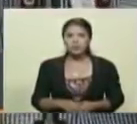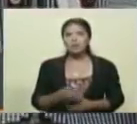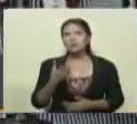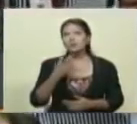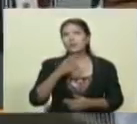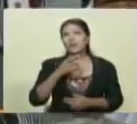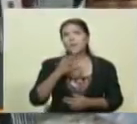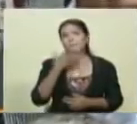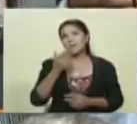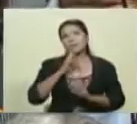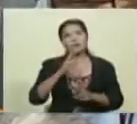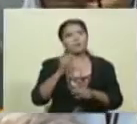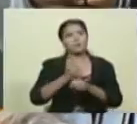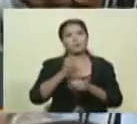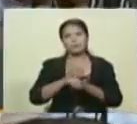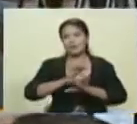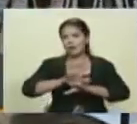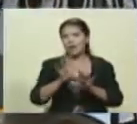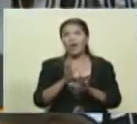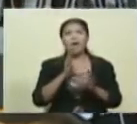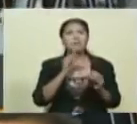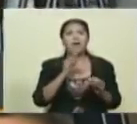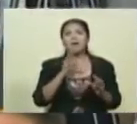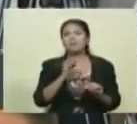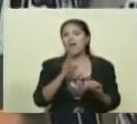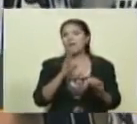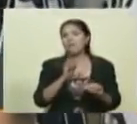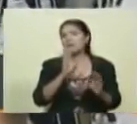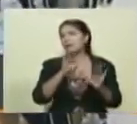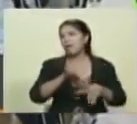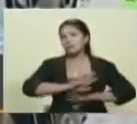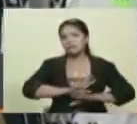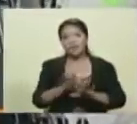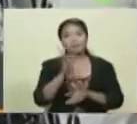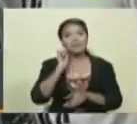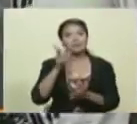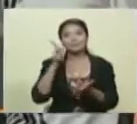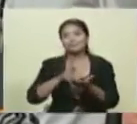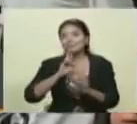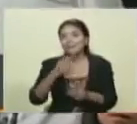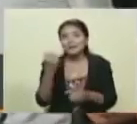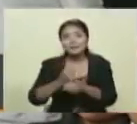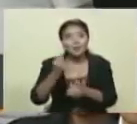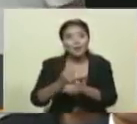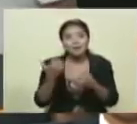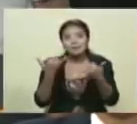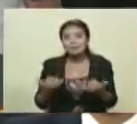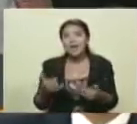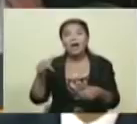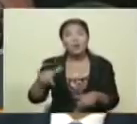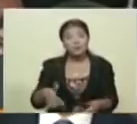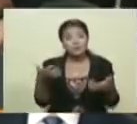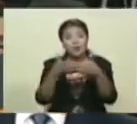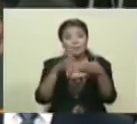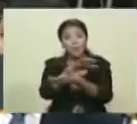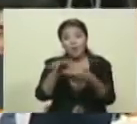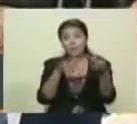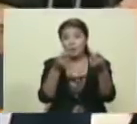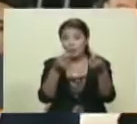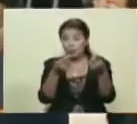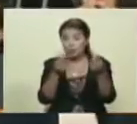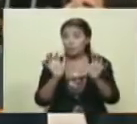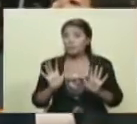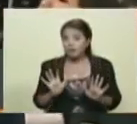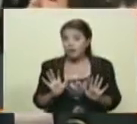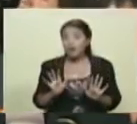más que hablar. Ya basta de hablar y de hablar, hay que actuar. Estamos en una guerra económica. Lo que sí te puedo